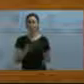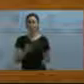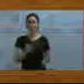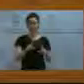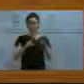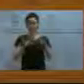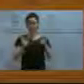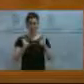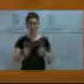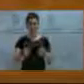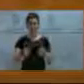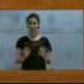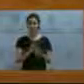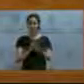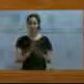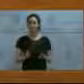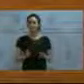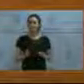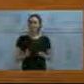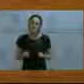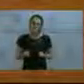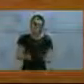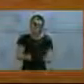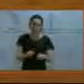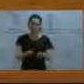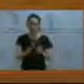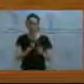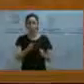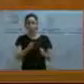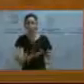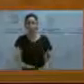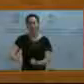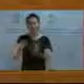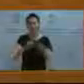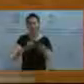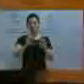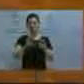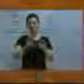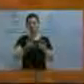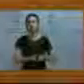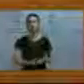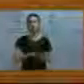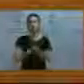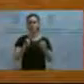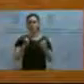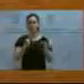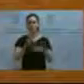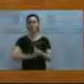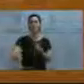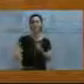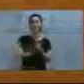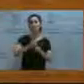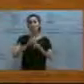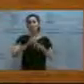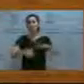Asturias, debe dejarse la piel en defender un sistema que admita el máximo grado de solidaridad para alcanzar ese necesario